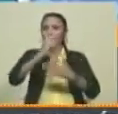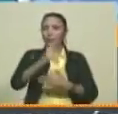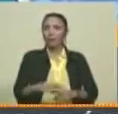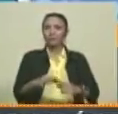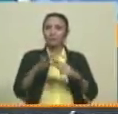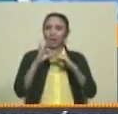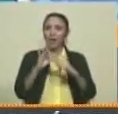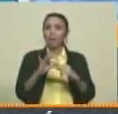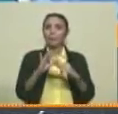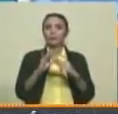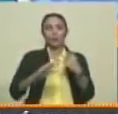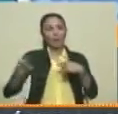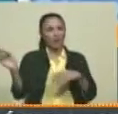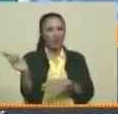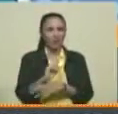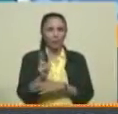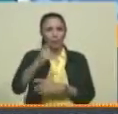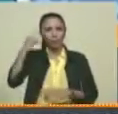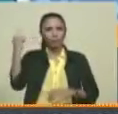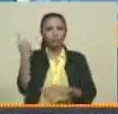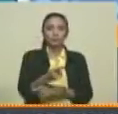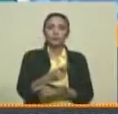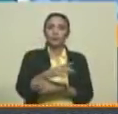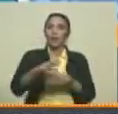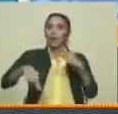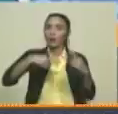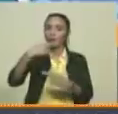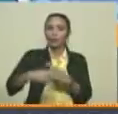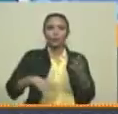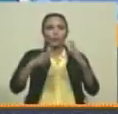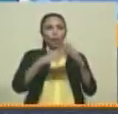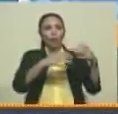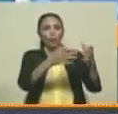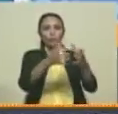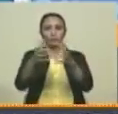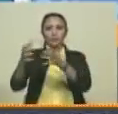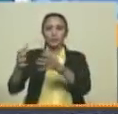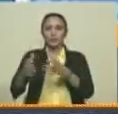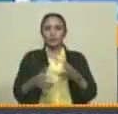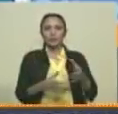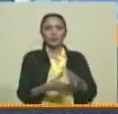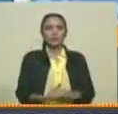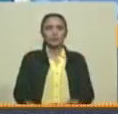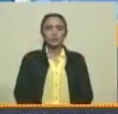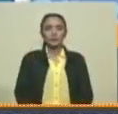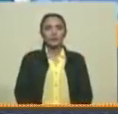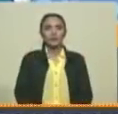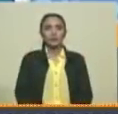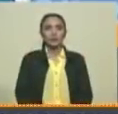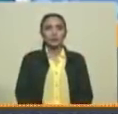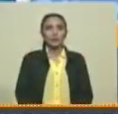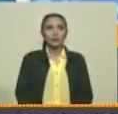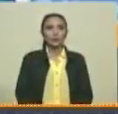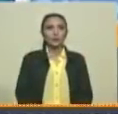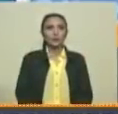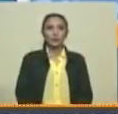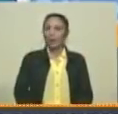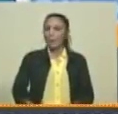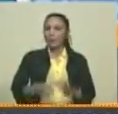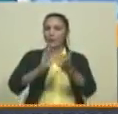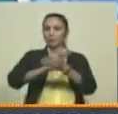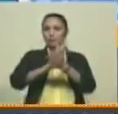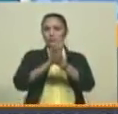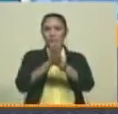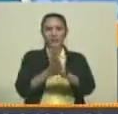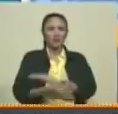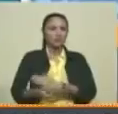especial para radicalizar la revolución en todos los sentidos. Y sería el principio del fin para toda la